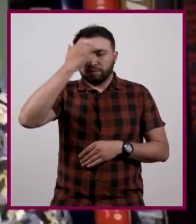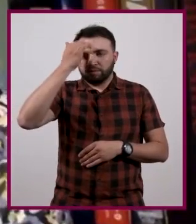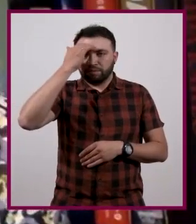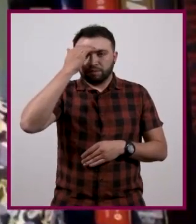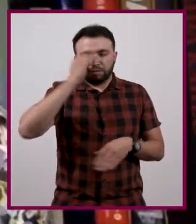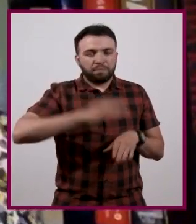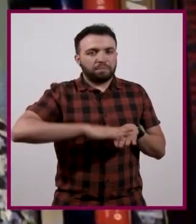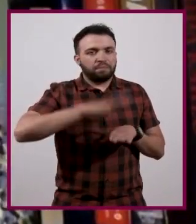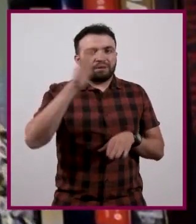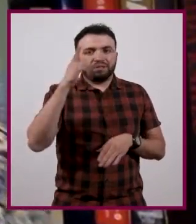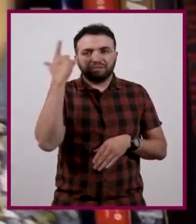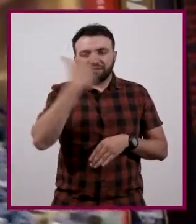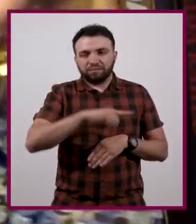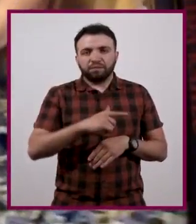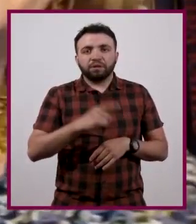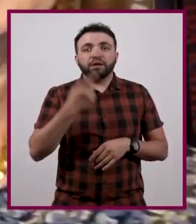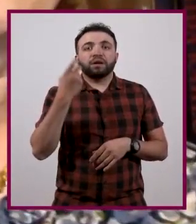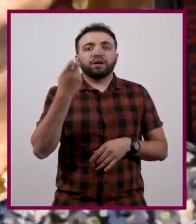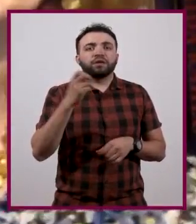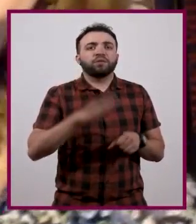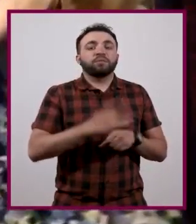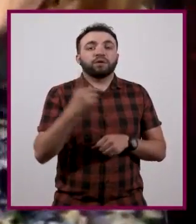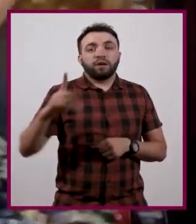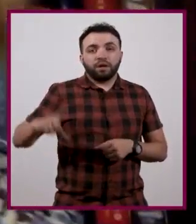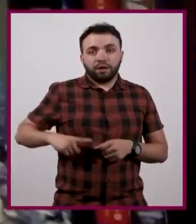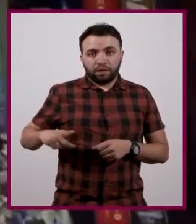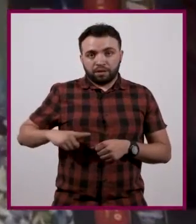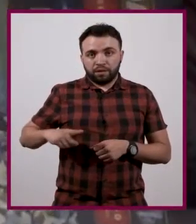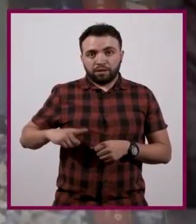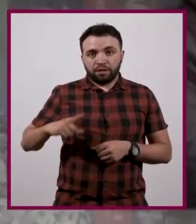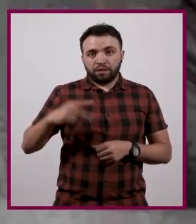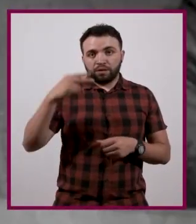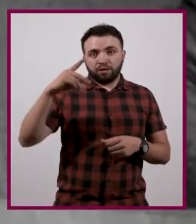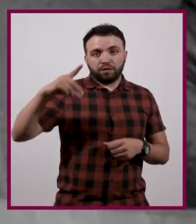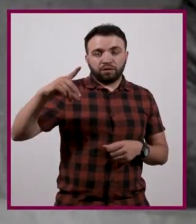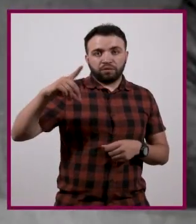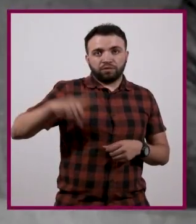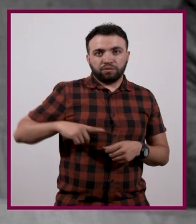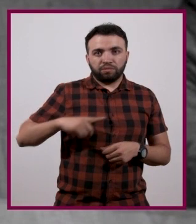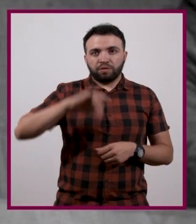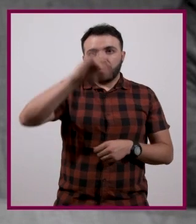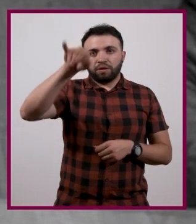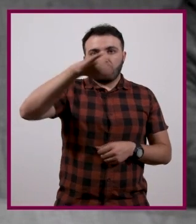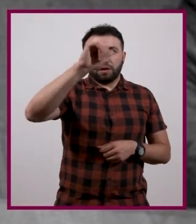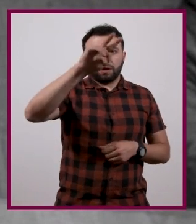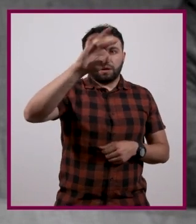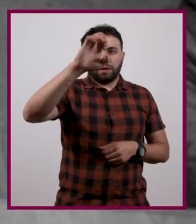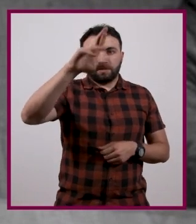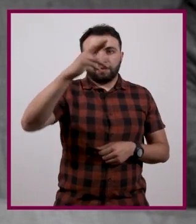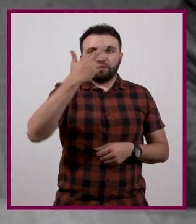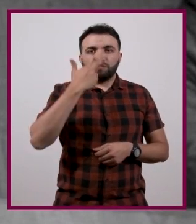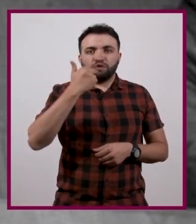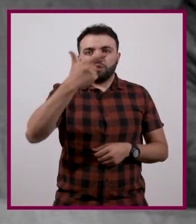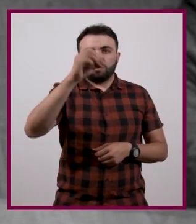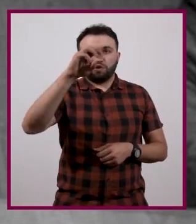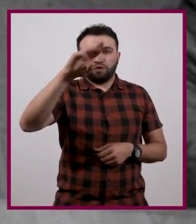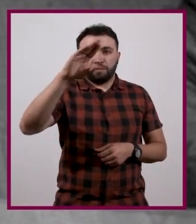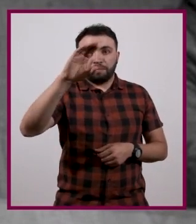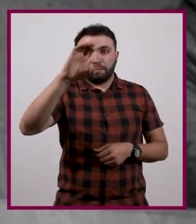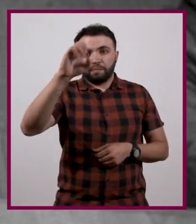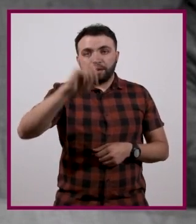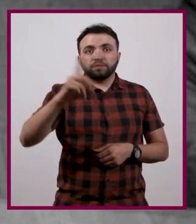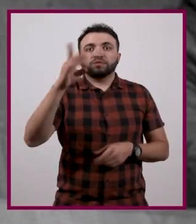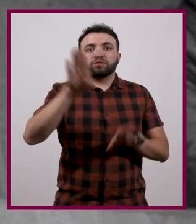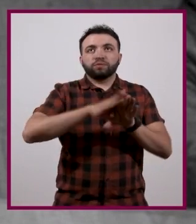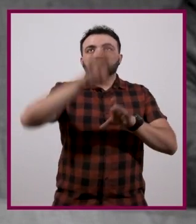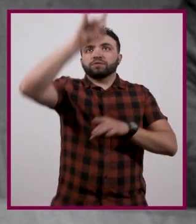todavía más dramática, porque en este caso el jefe de gobierno de la ciudad, Javier Rojo Gómez, le había encargado unos murales bastante grandes,